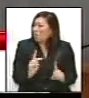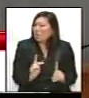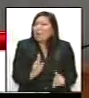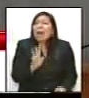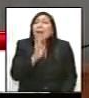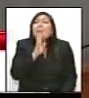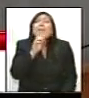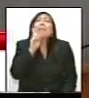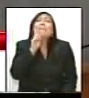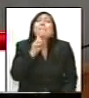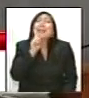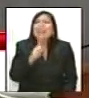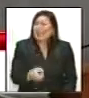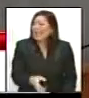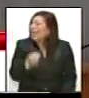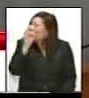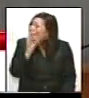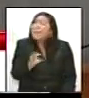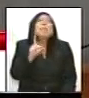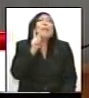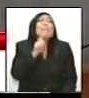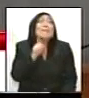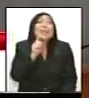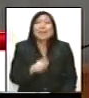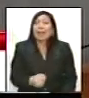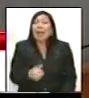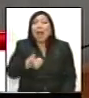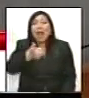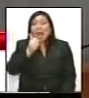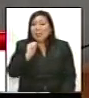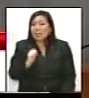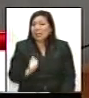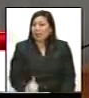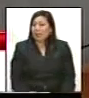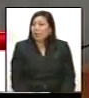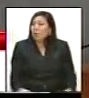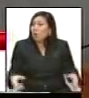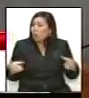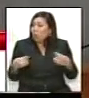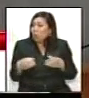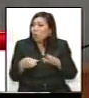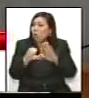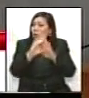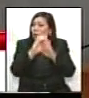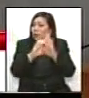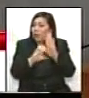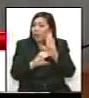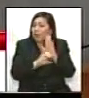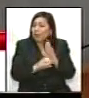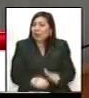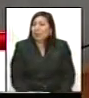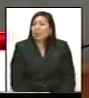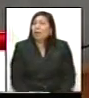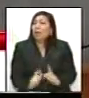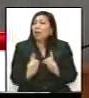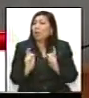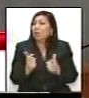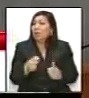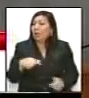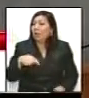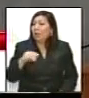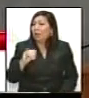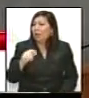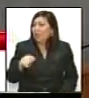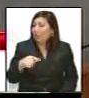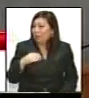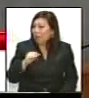mienten presidente constantemente el día de ayer hemos estado en la comisión de constitución el congresista quintanilla